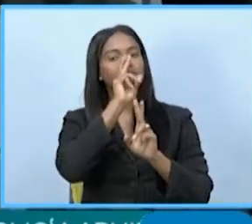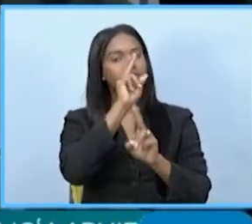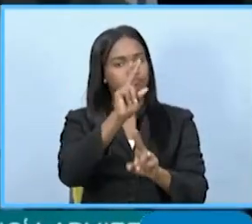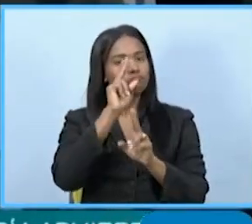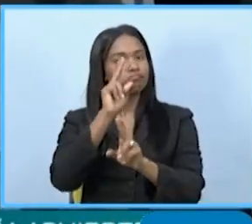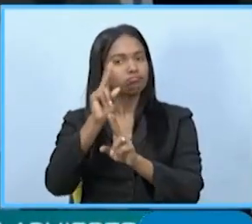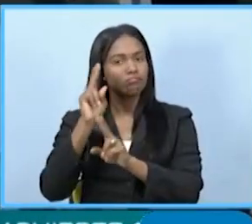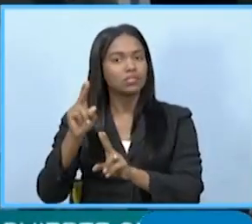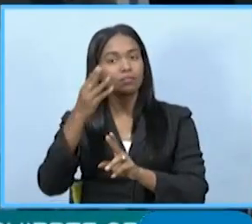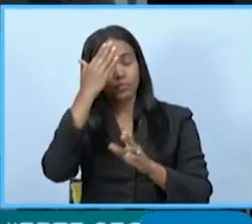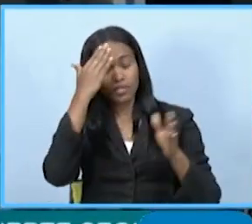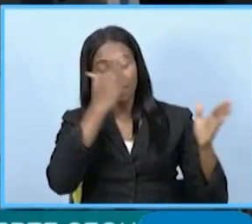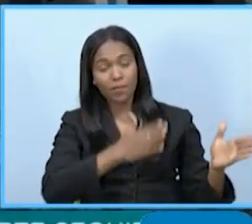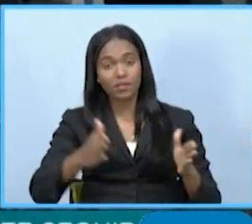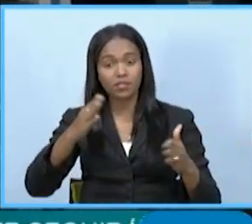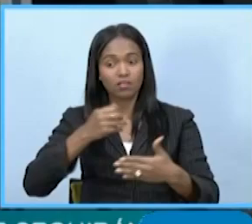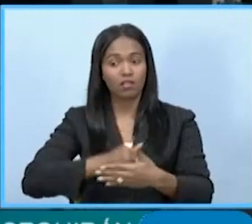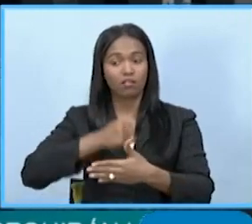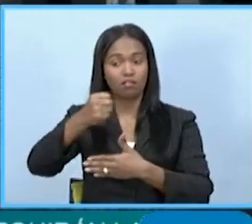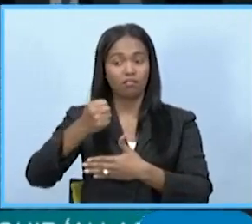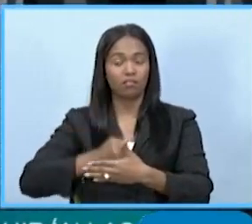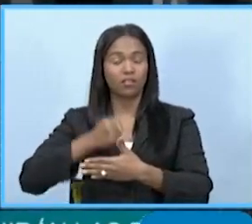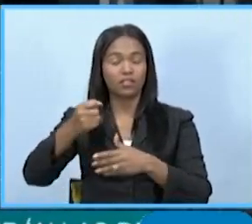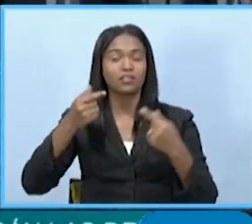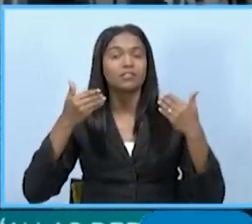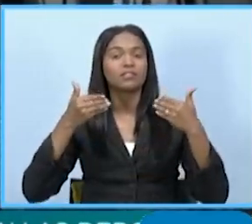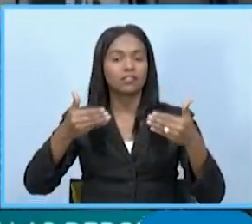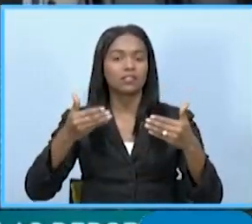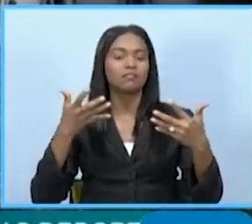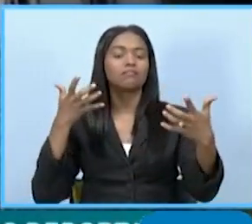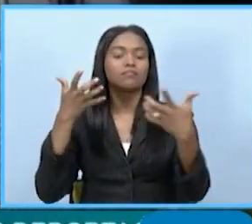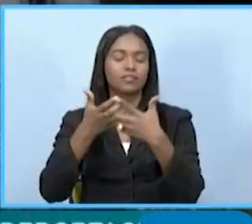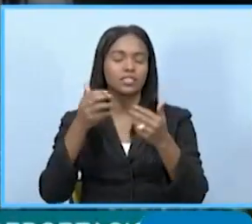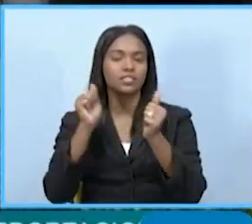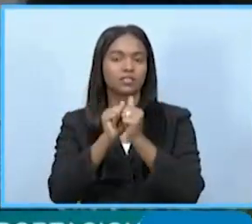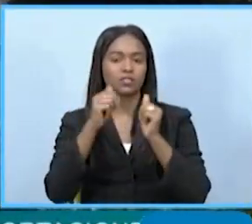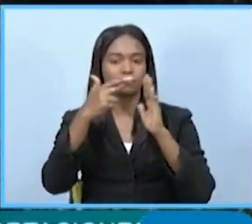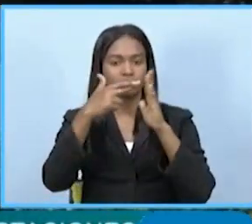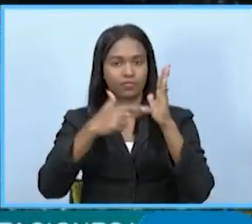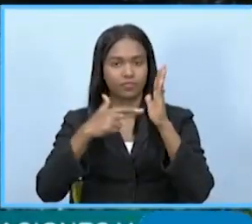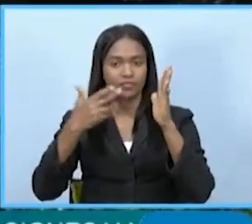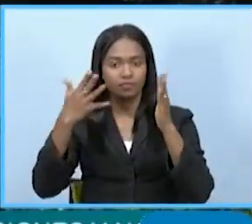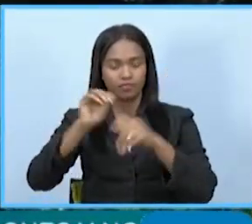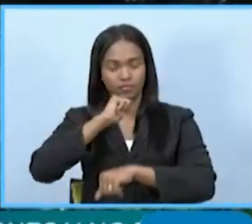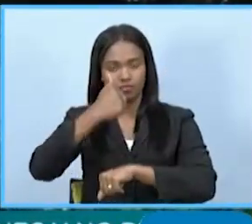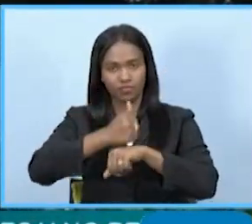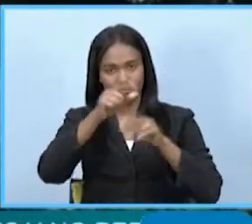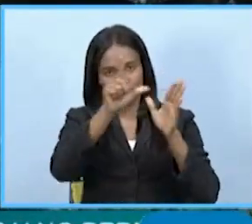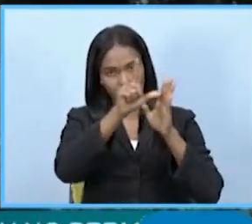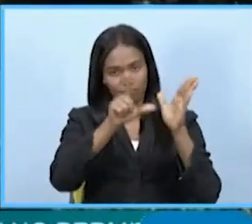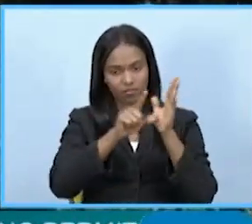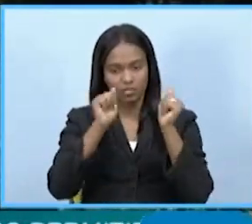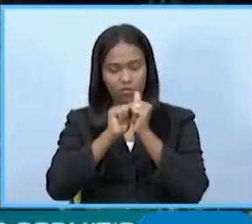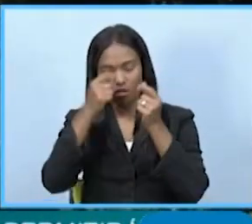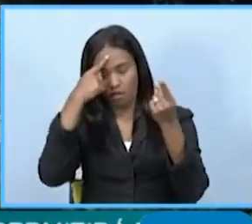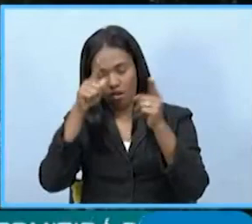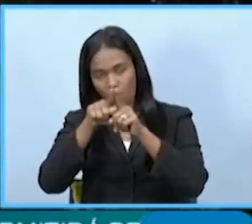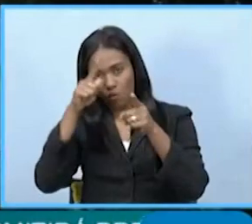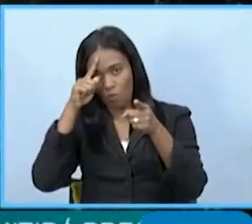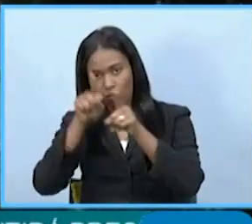respetados, ya que los procesos de deportaciones se realizan cumpliendo con las normas que establecen las leyes y los